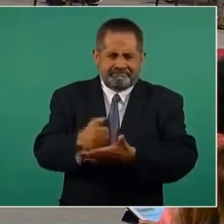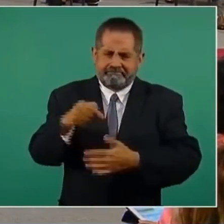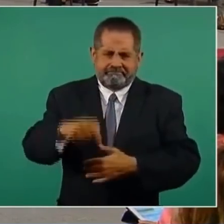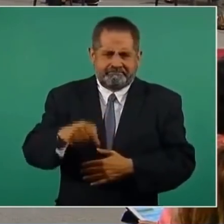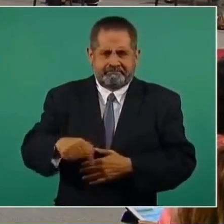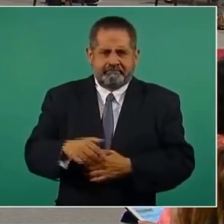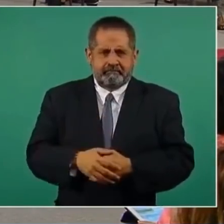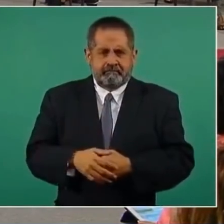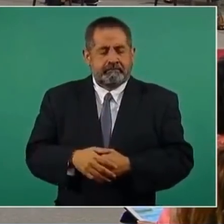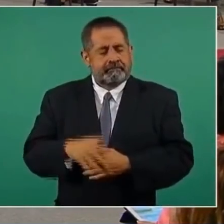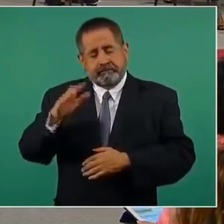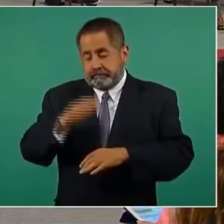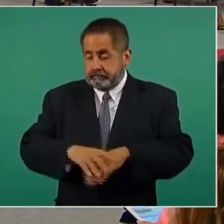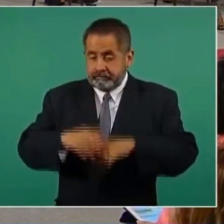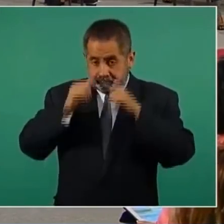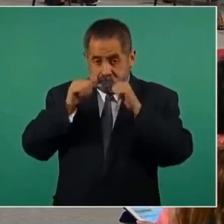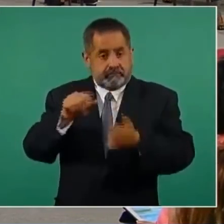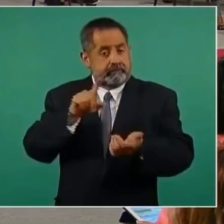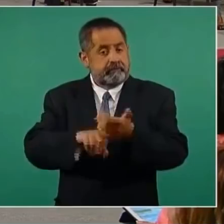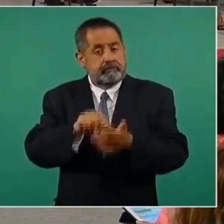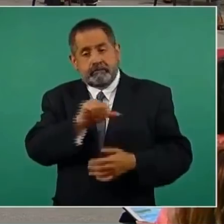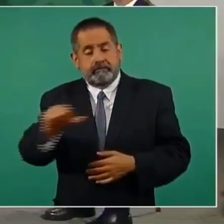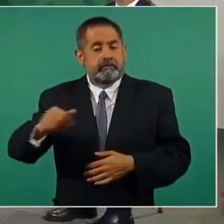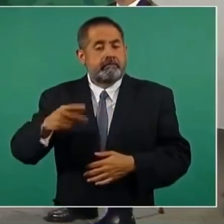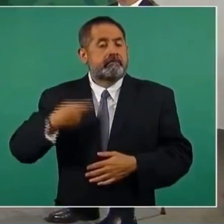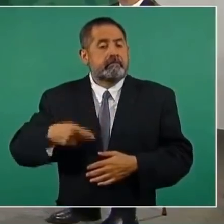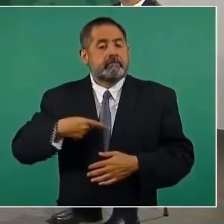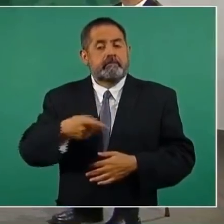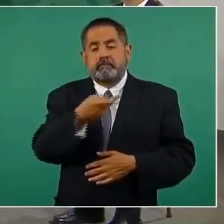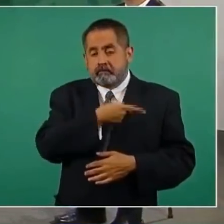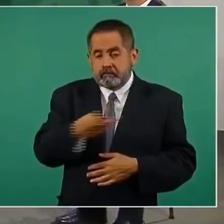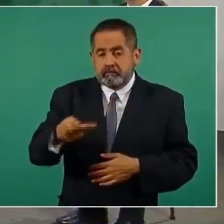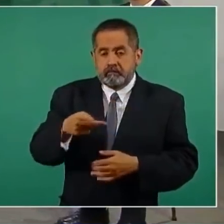y atender más a los pobres de la ciudad,